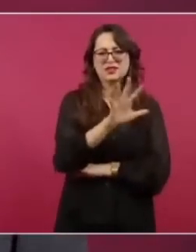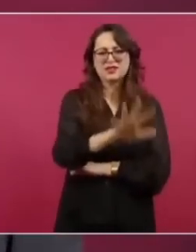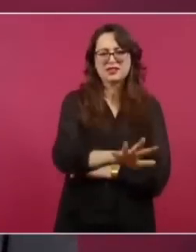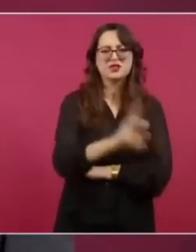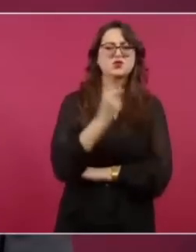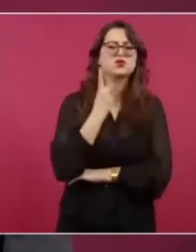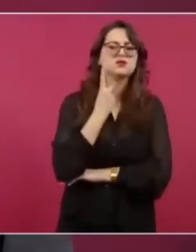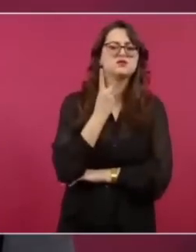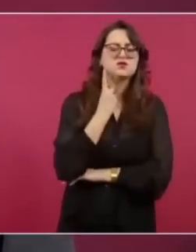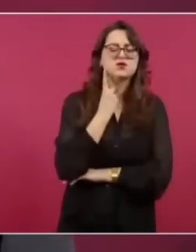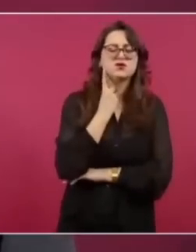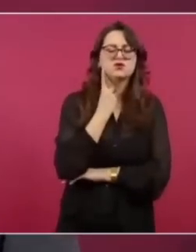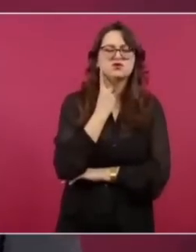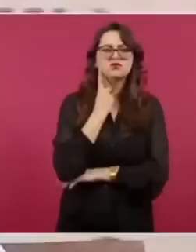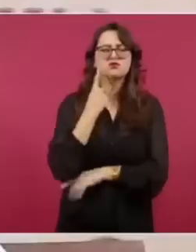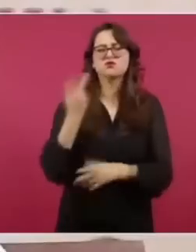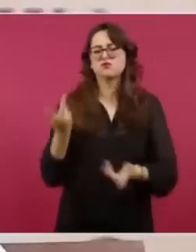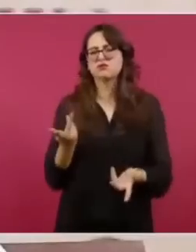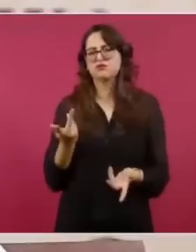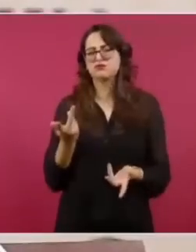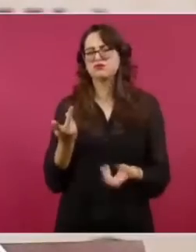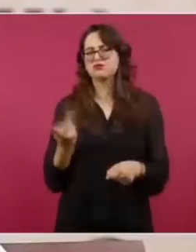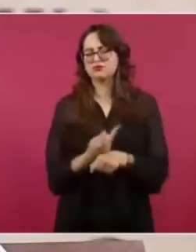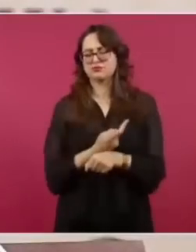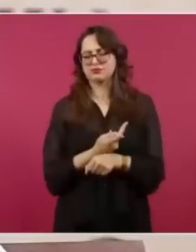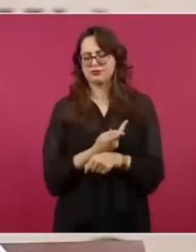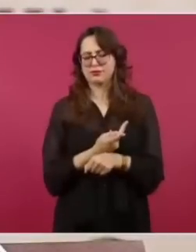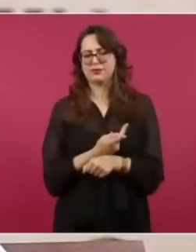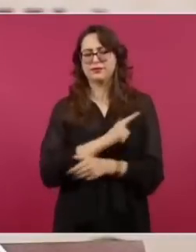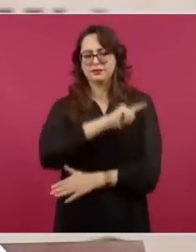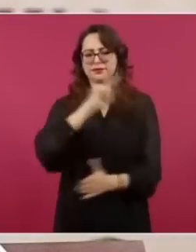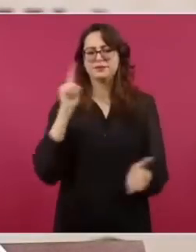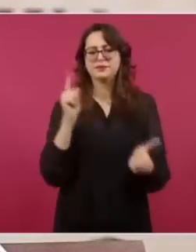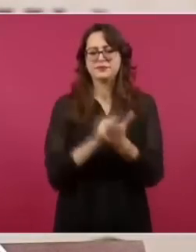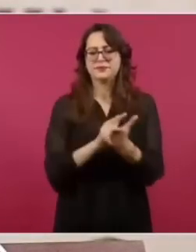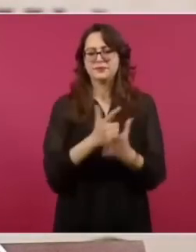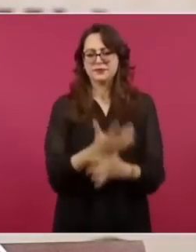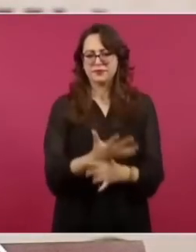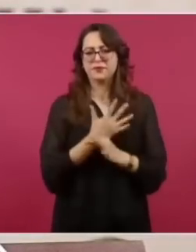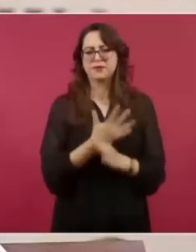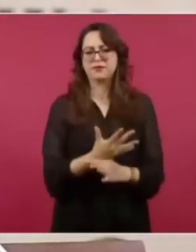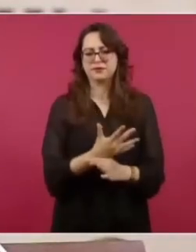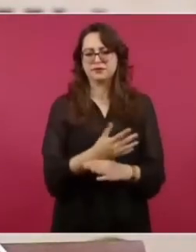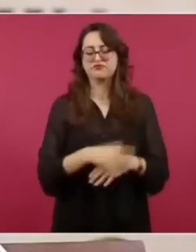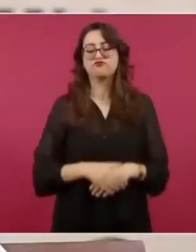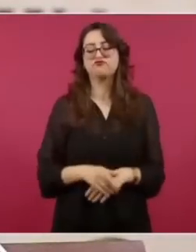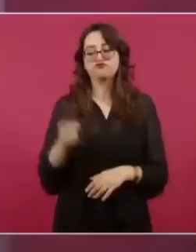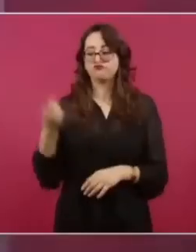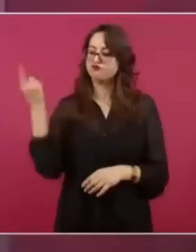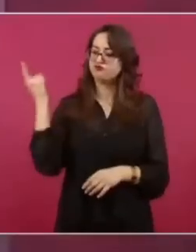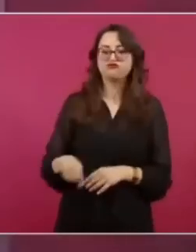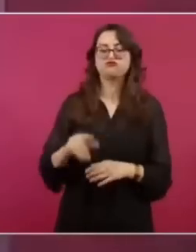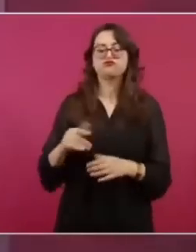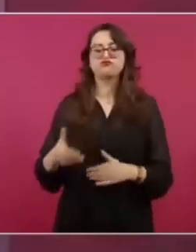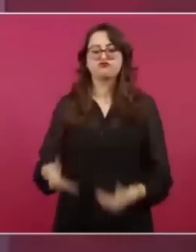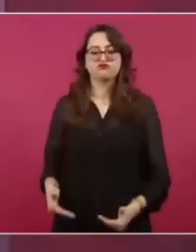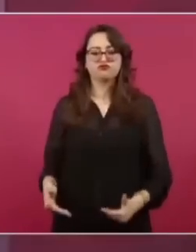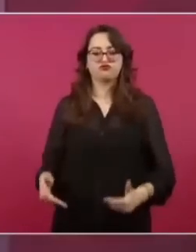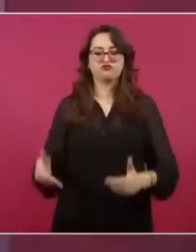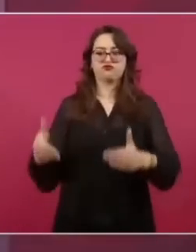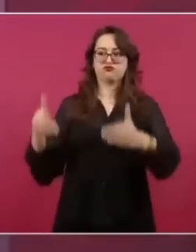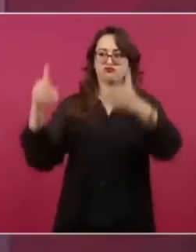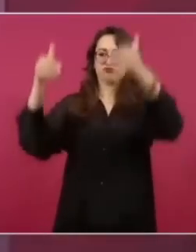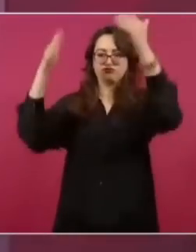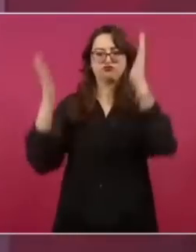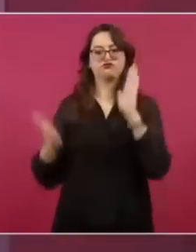Qué dice esta ley primero ordena la construcción del muro fronterizo que se termine